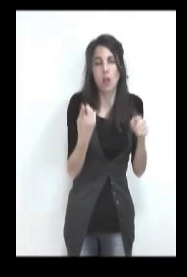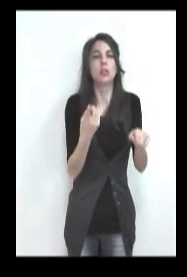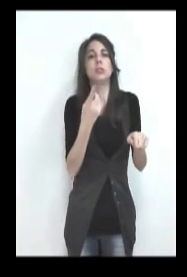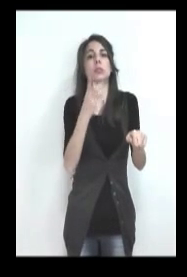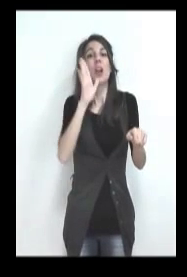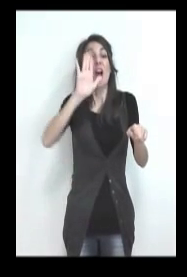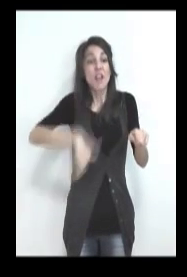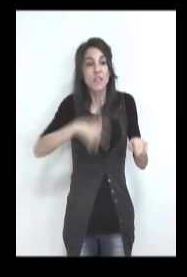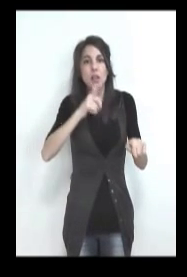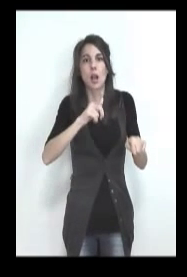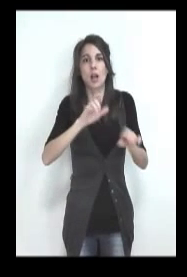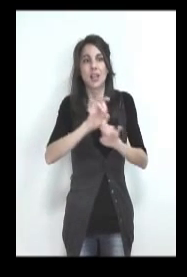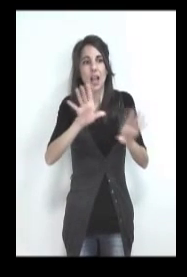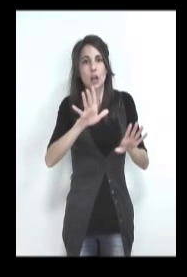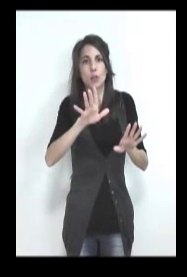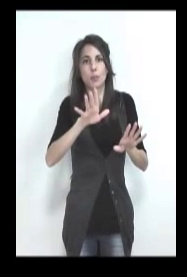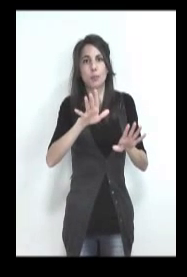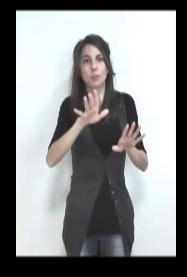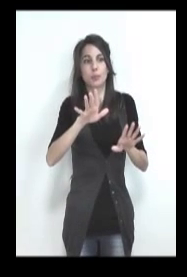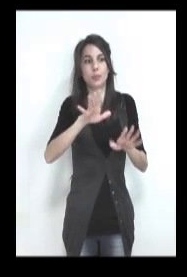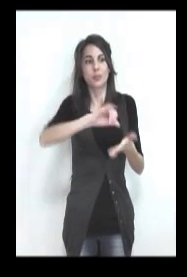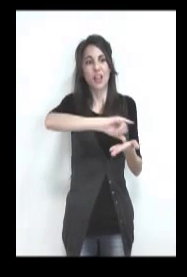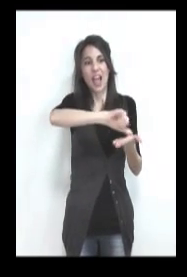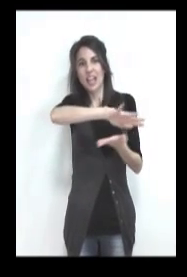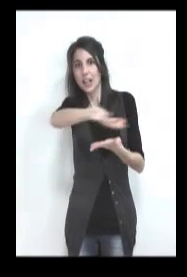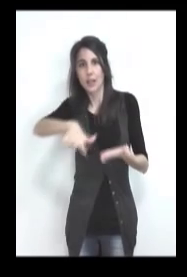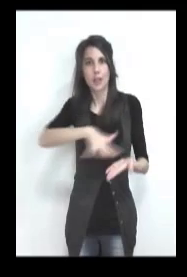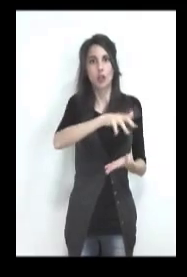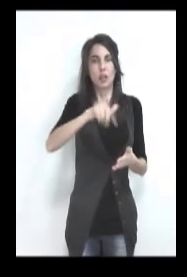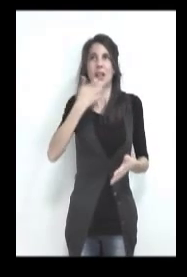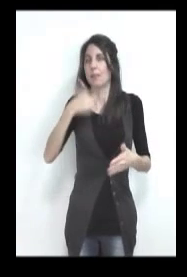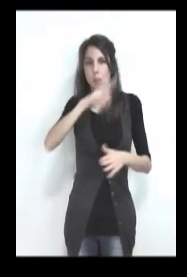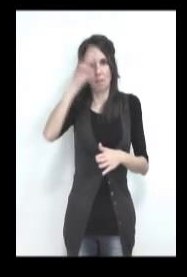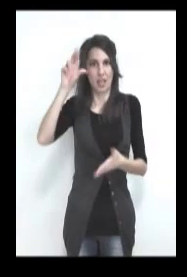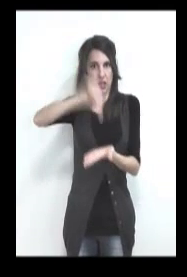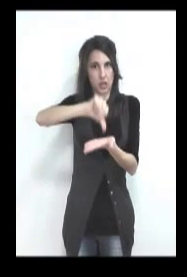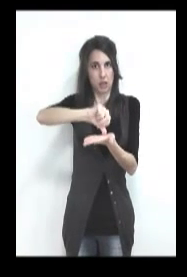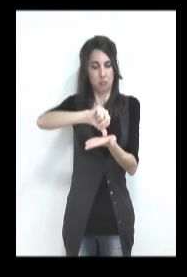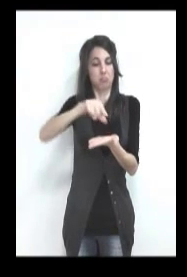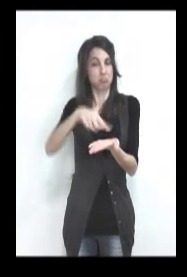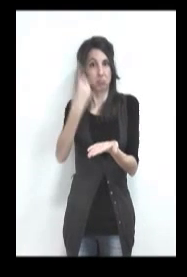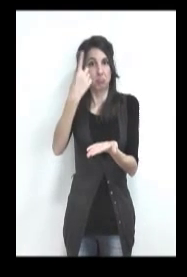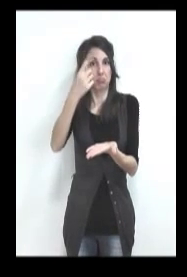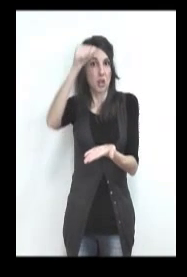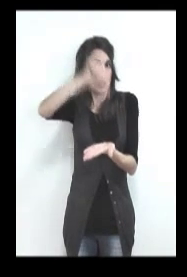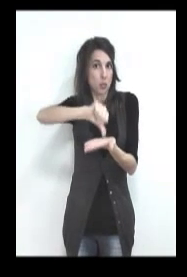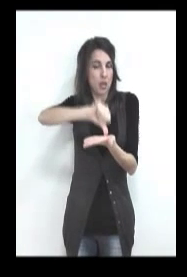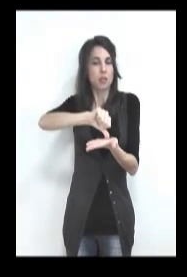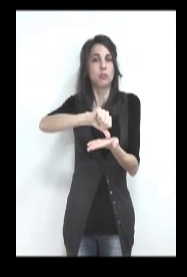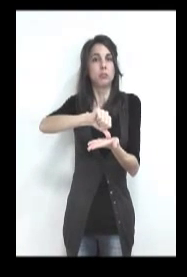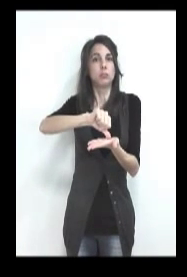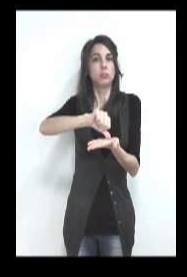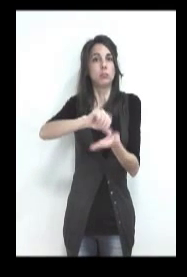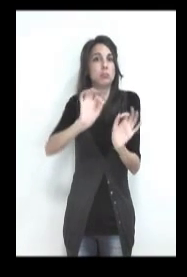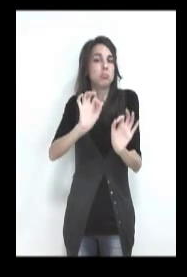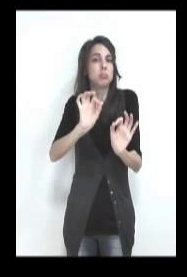de lo que rodea a la entidad. O sea, la entidad, por coger el ejemplo que decía Jorge de Madrid, ¿no? Madrid como ciudad es una cosa, la conurbación de Madrid